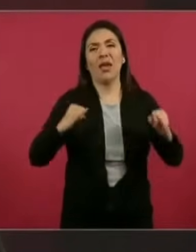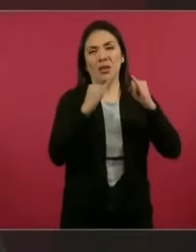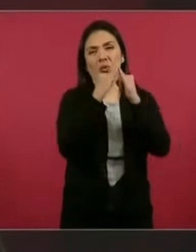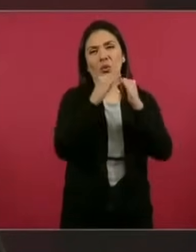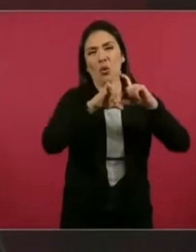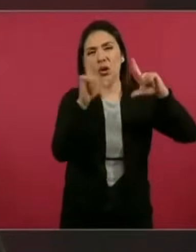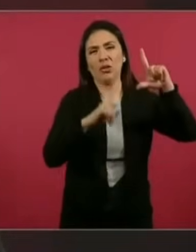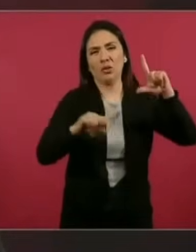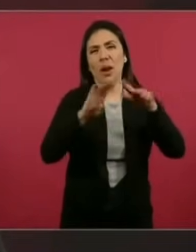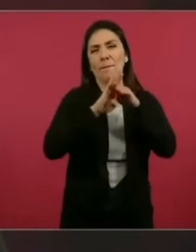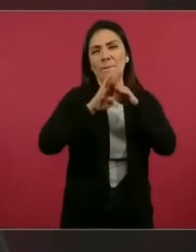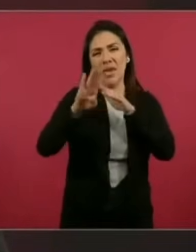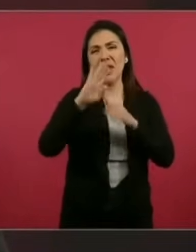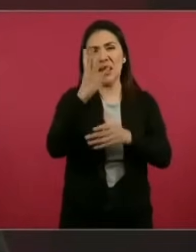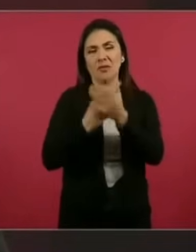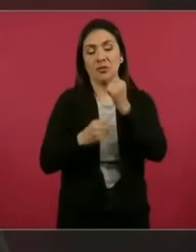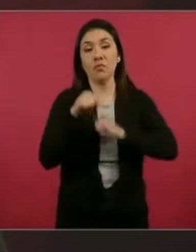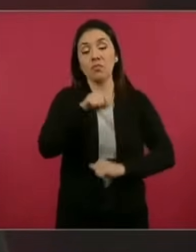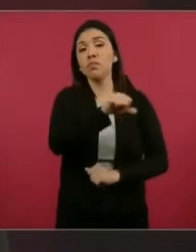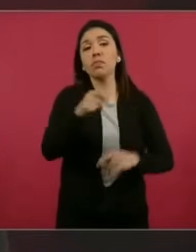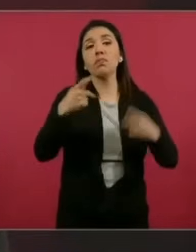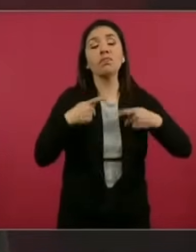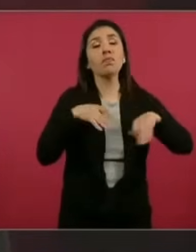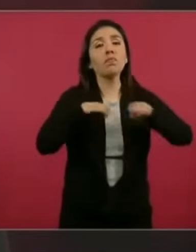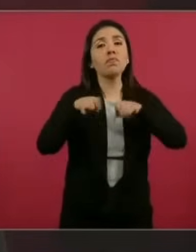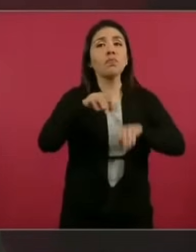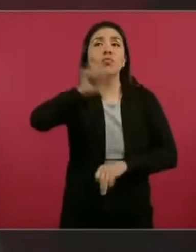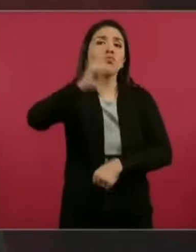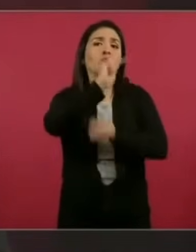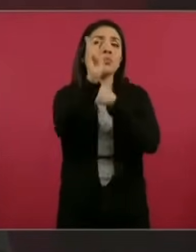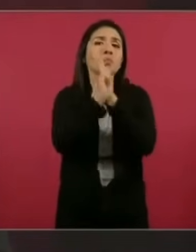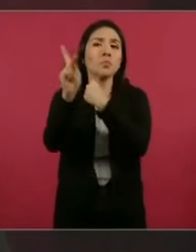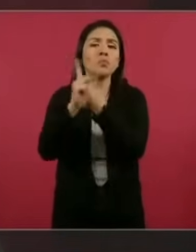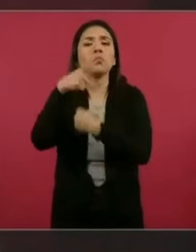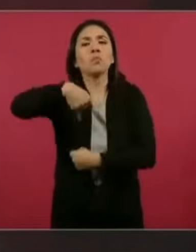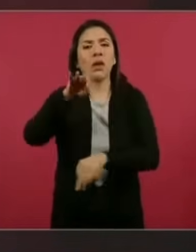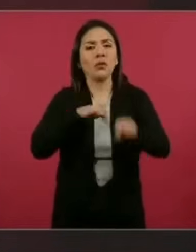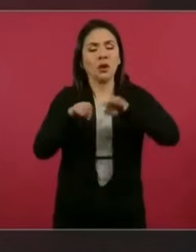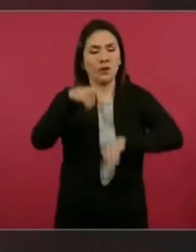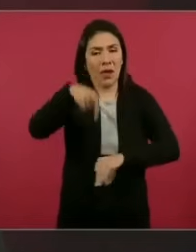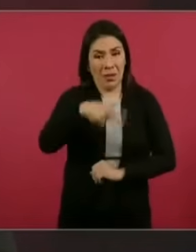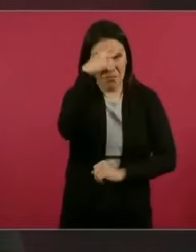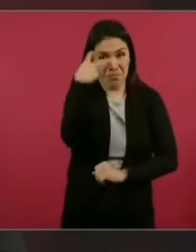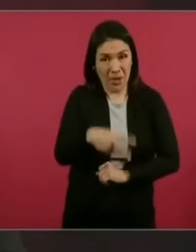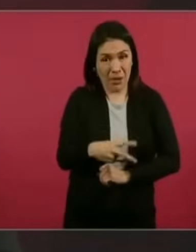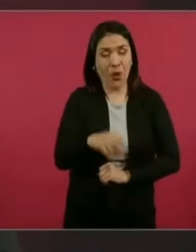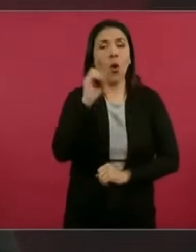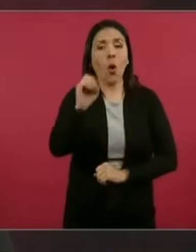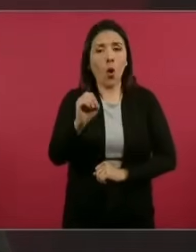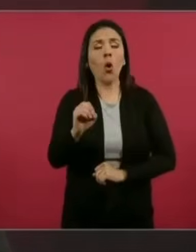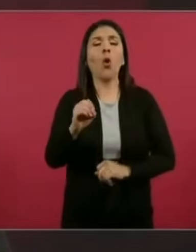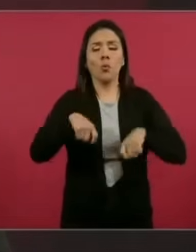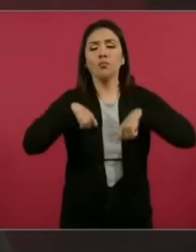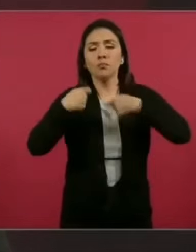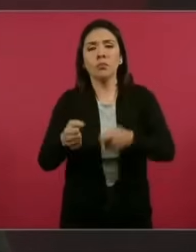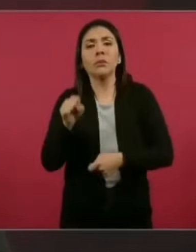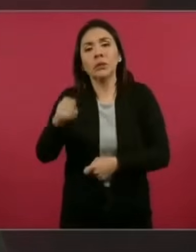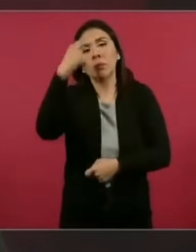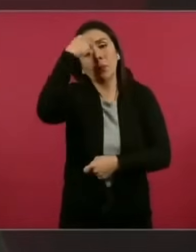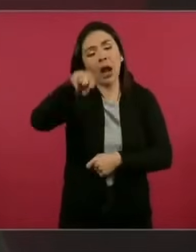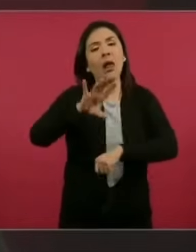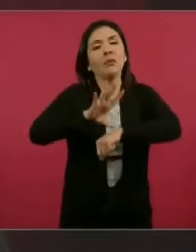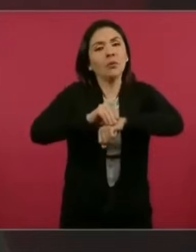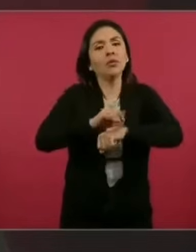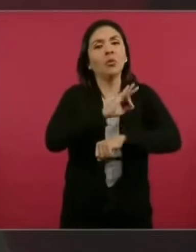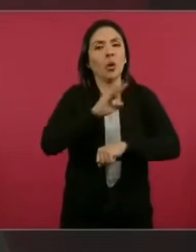de periodistas de origen extranjero que trabajan en México o que se habían acreditado